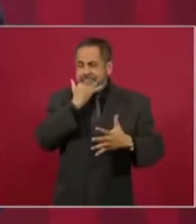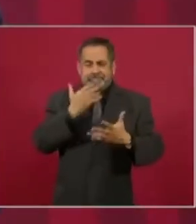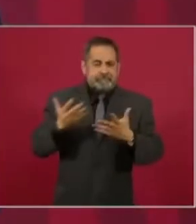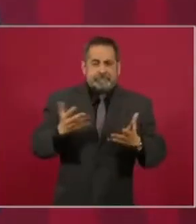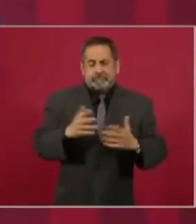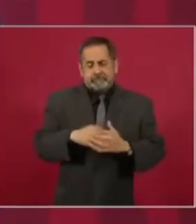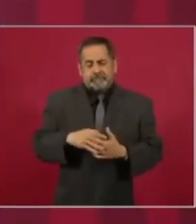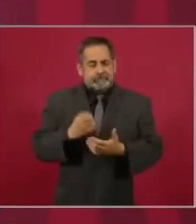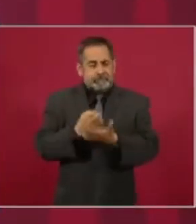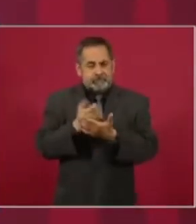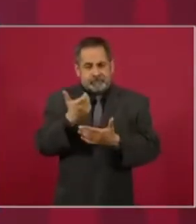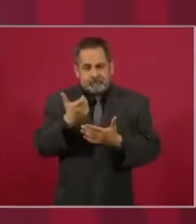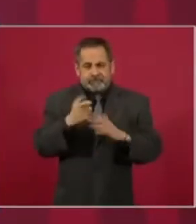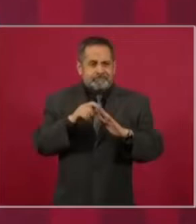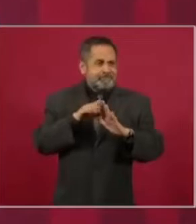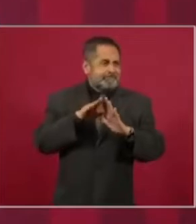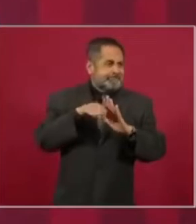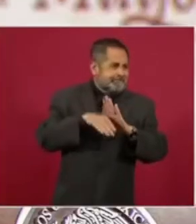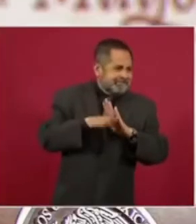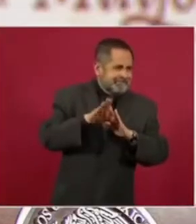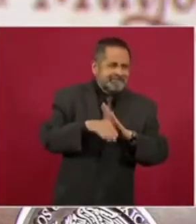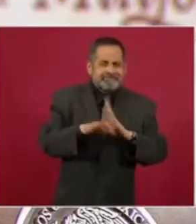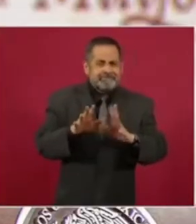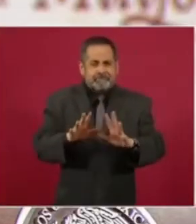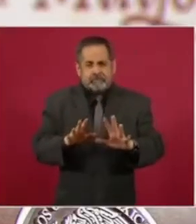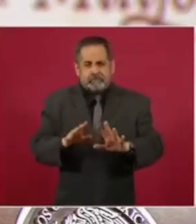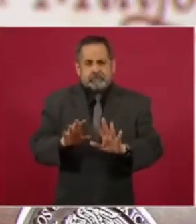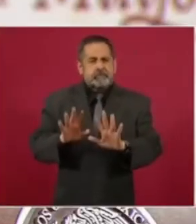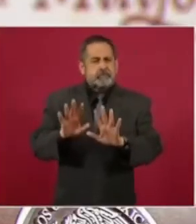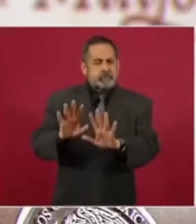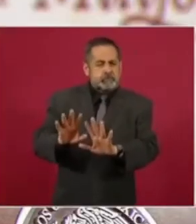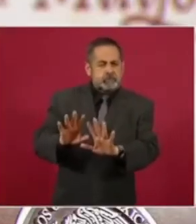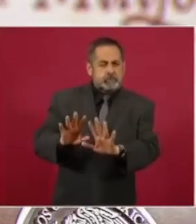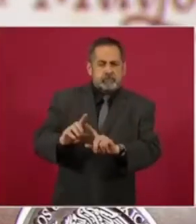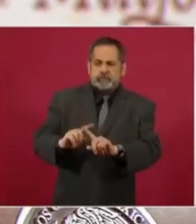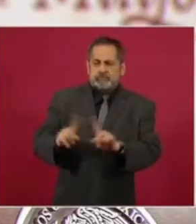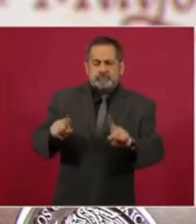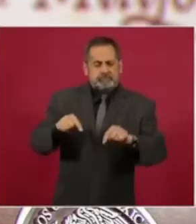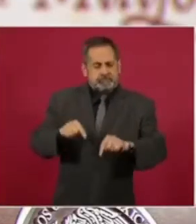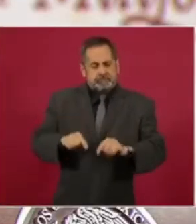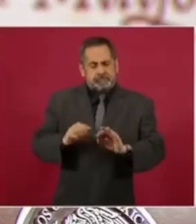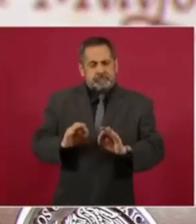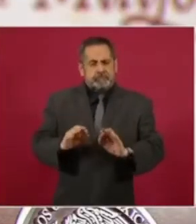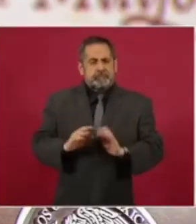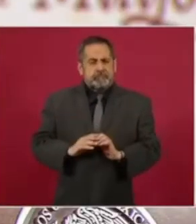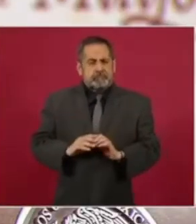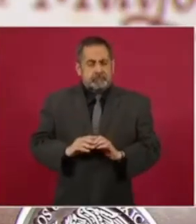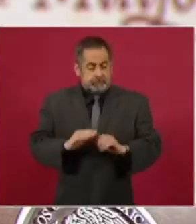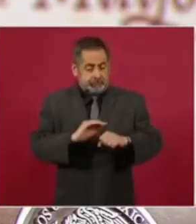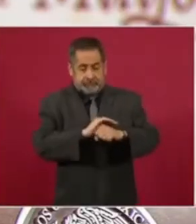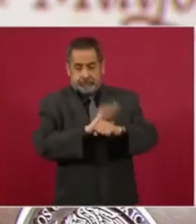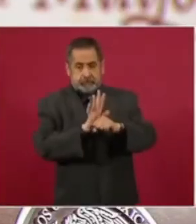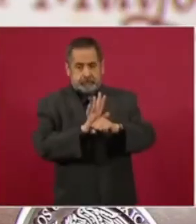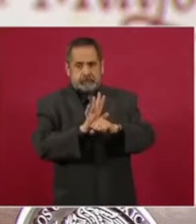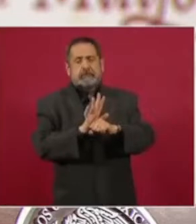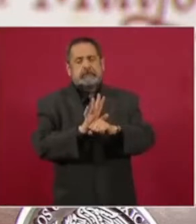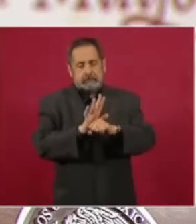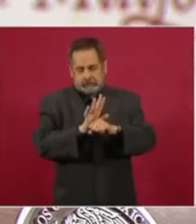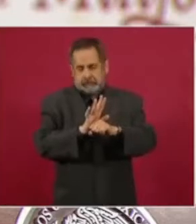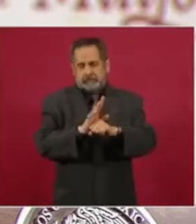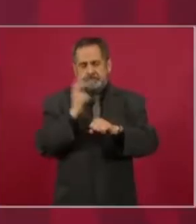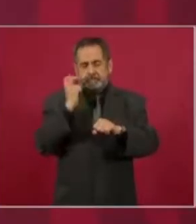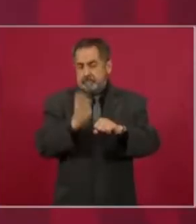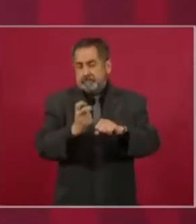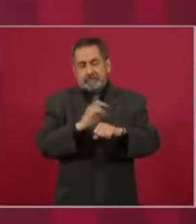la economía, el mercado, pero no es igual. La pandemia sí causó